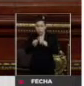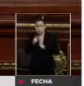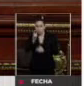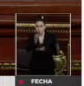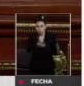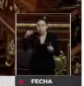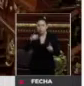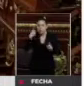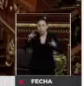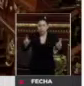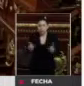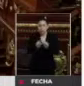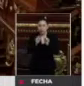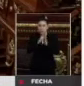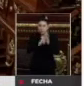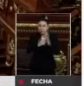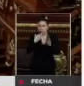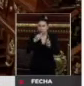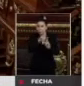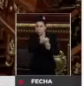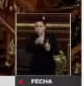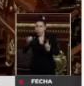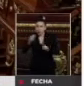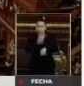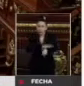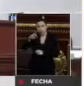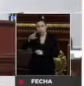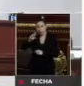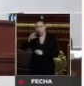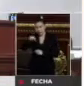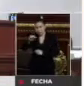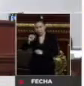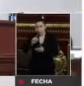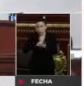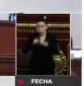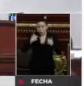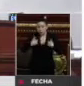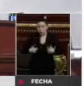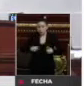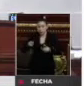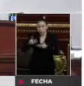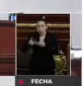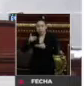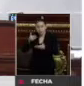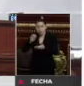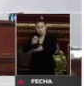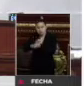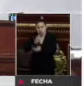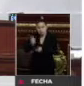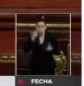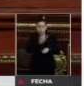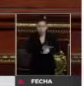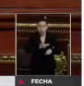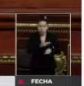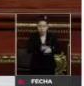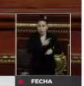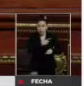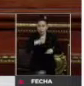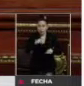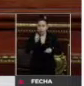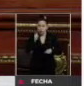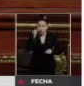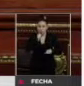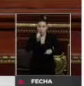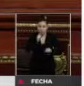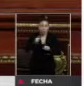para su aplicación. La legisladora dijo que la iniciativa busca regular de manera breve y concisa el procedimiento para aquellos servidores públicos que